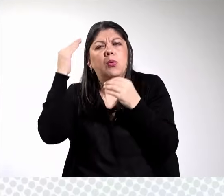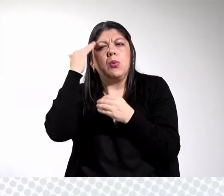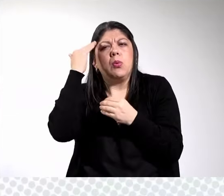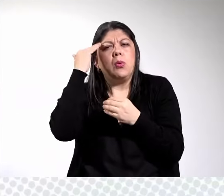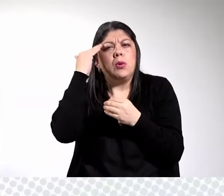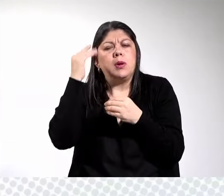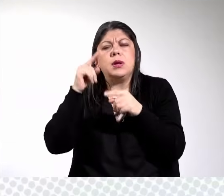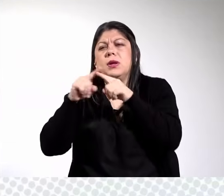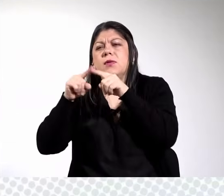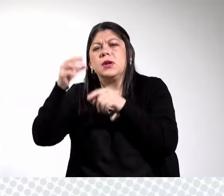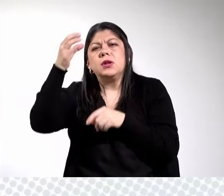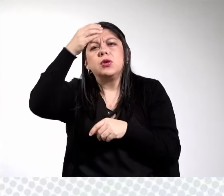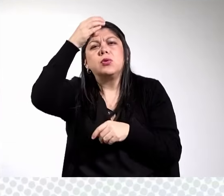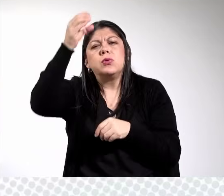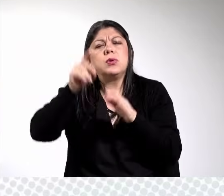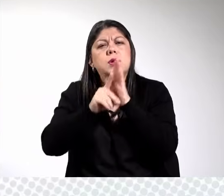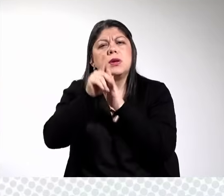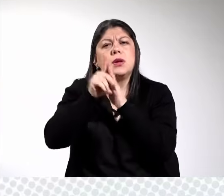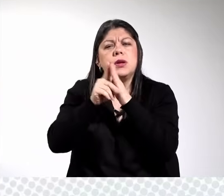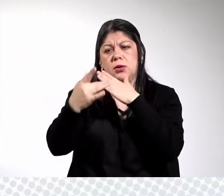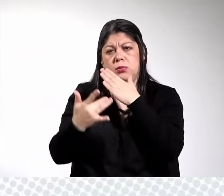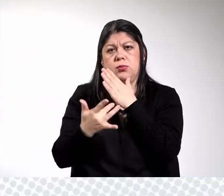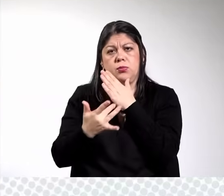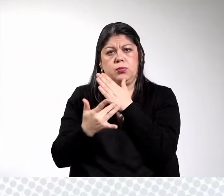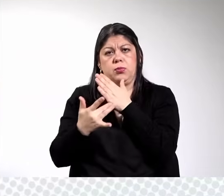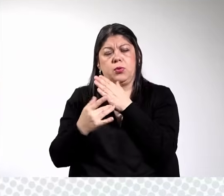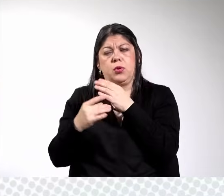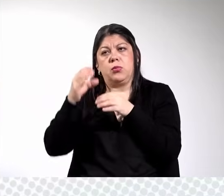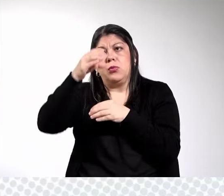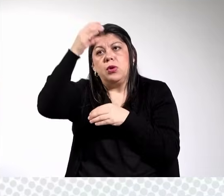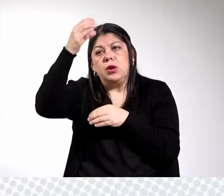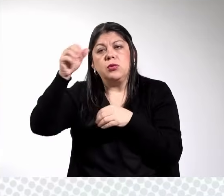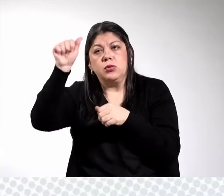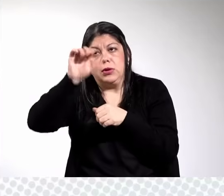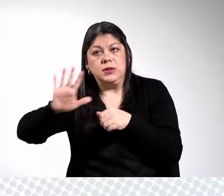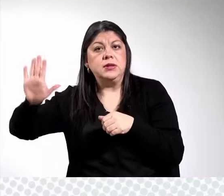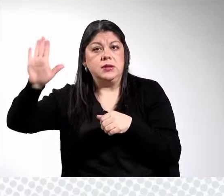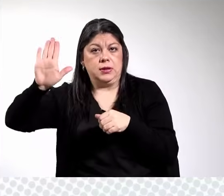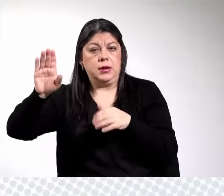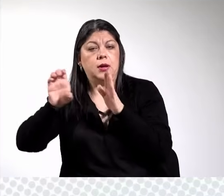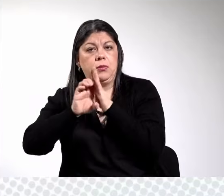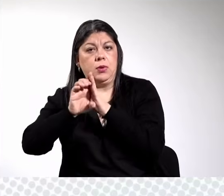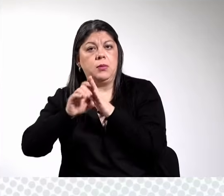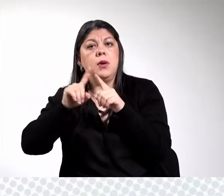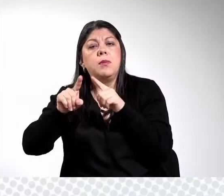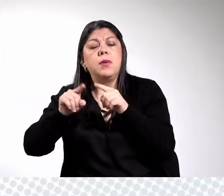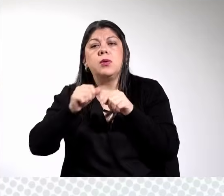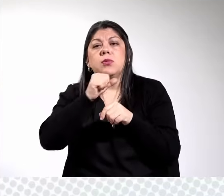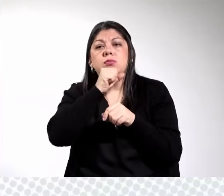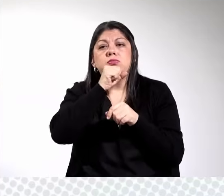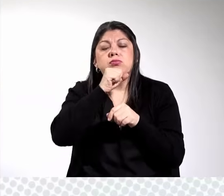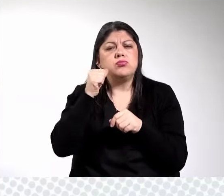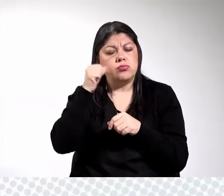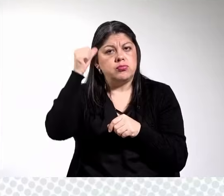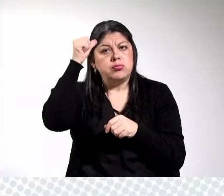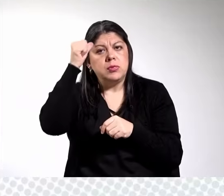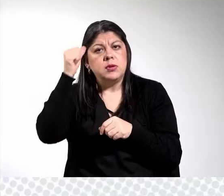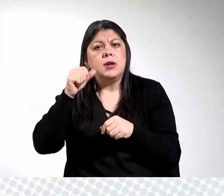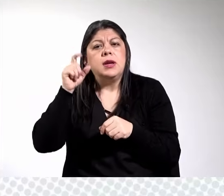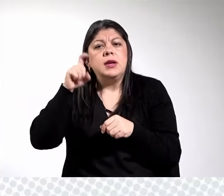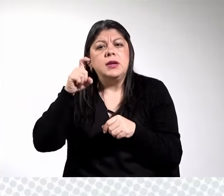Hay otras culturas que se han desarrollado tecnológicamente, como las culturas asiáticas, pero que el adulto mayor, más